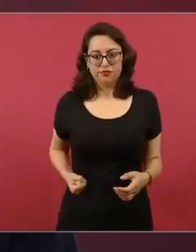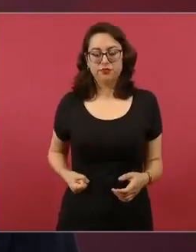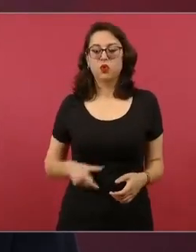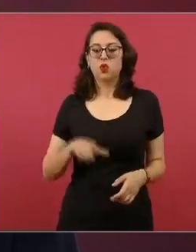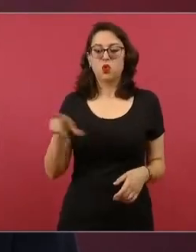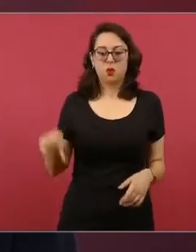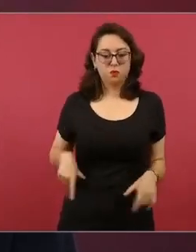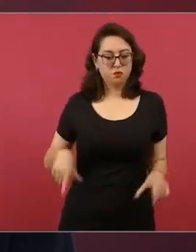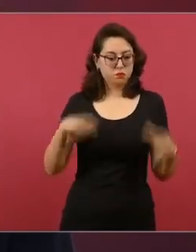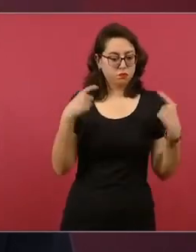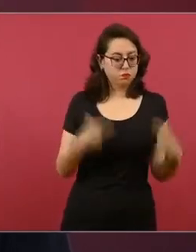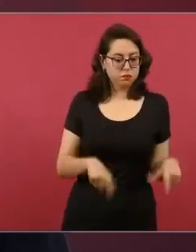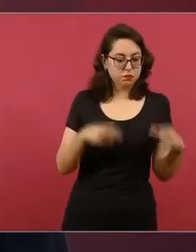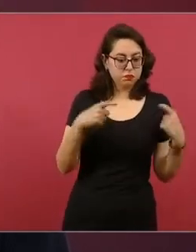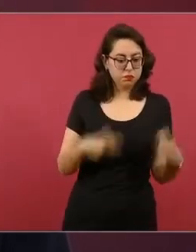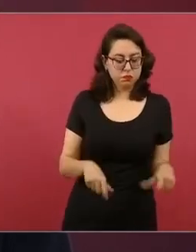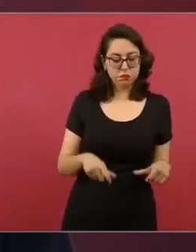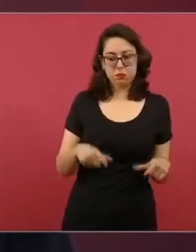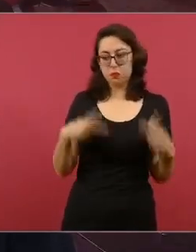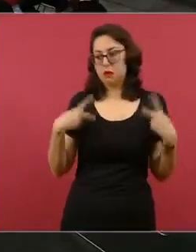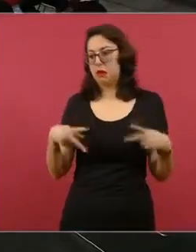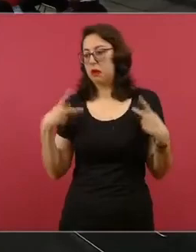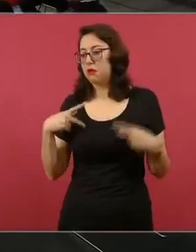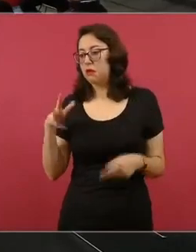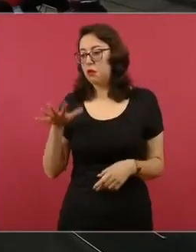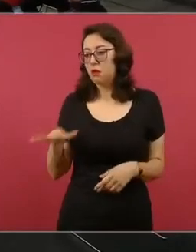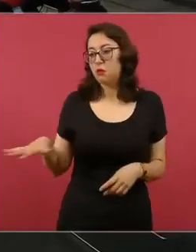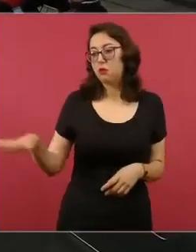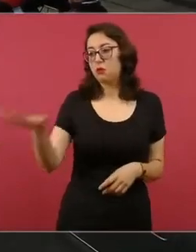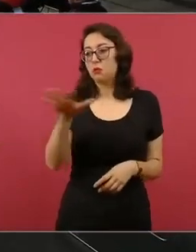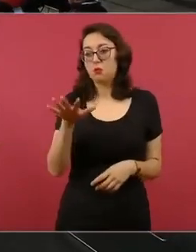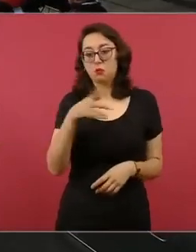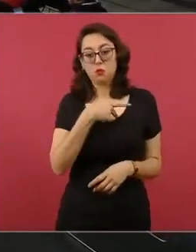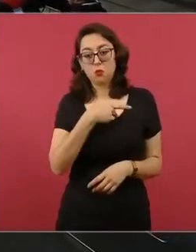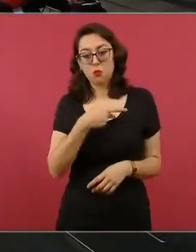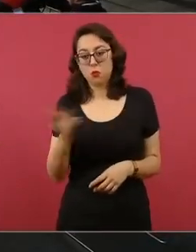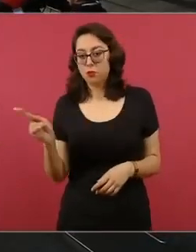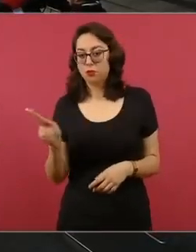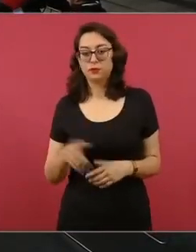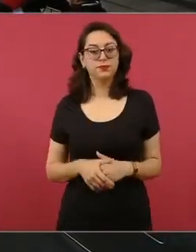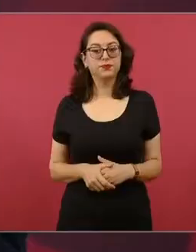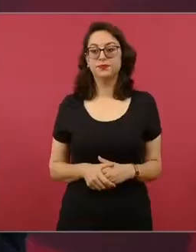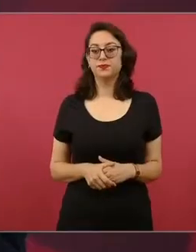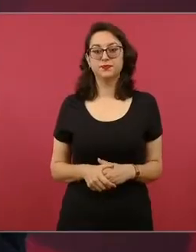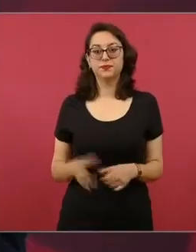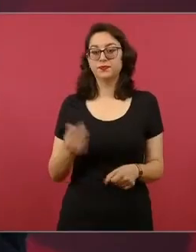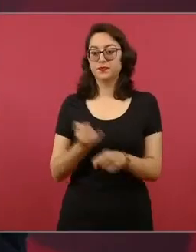gobierno rico con pueblo pobre, que no puede haber gasto superfluo,